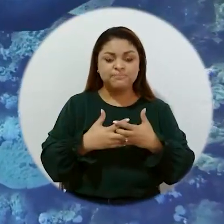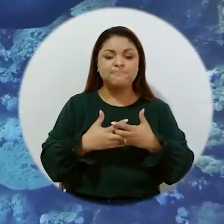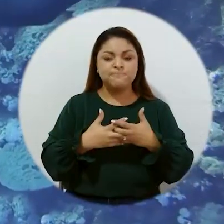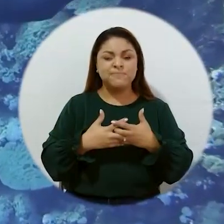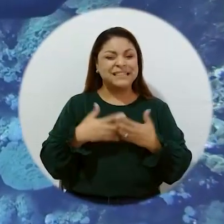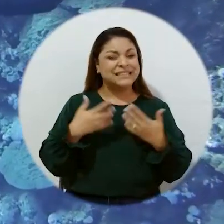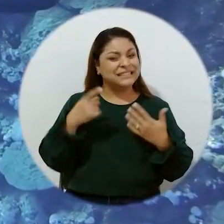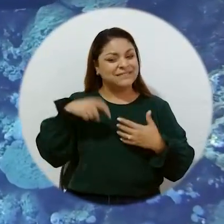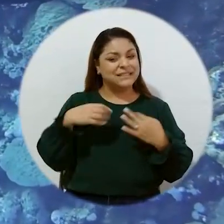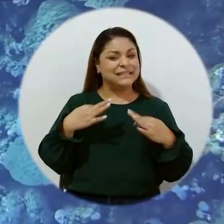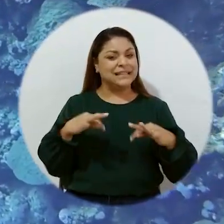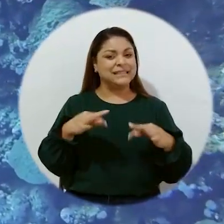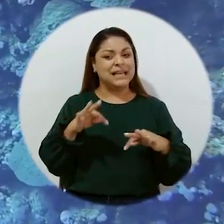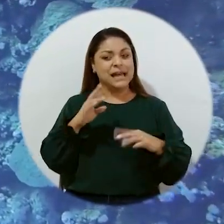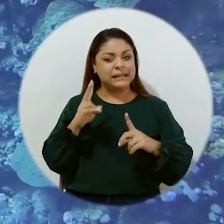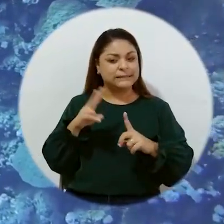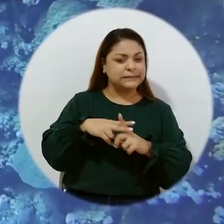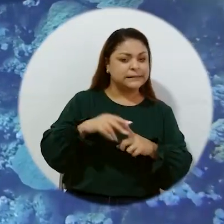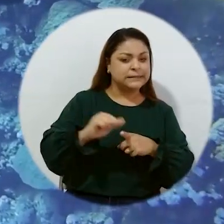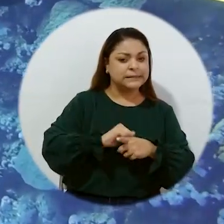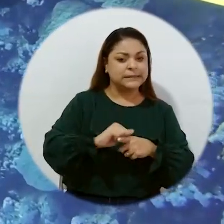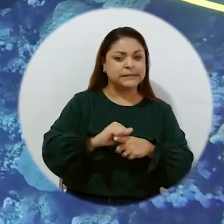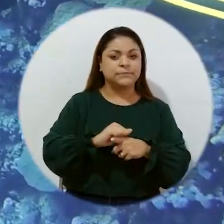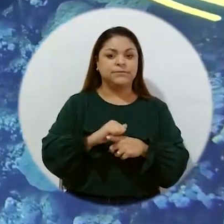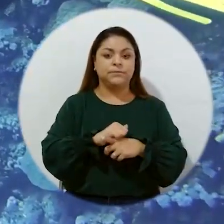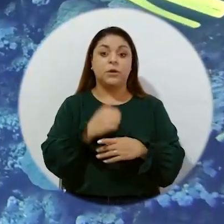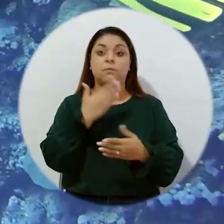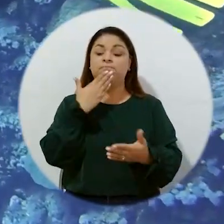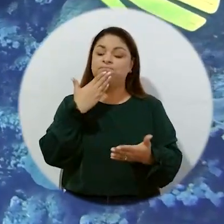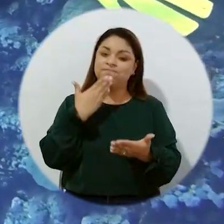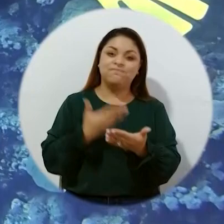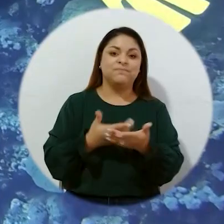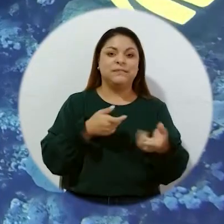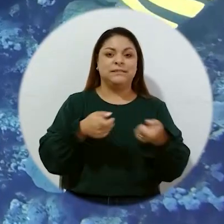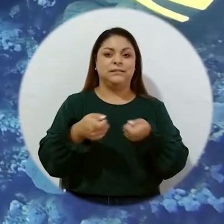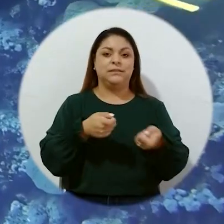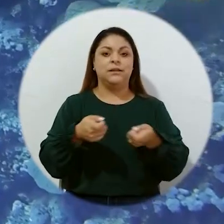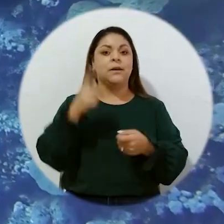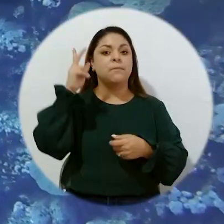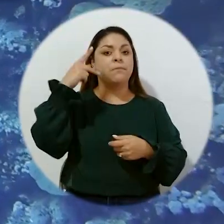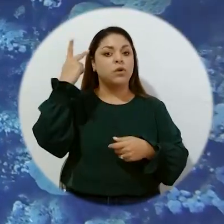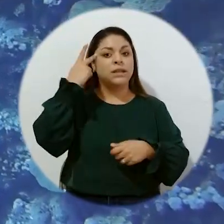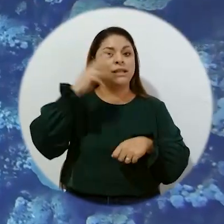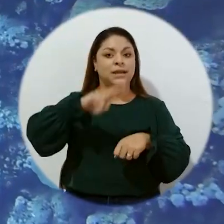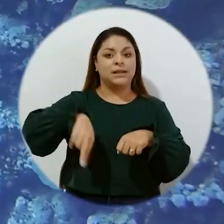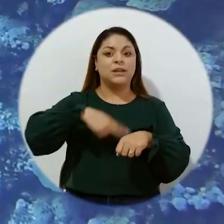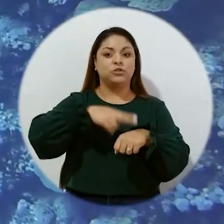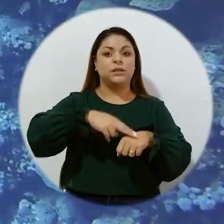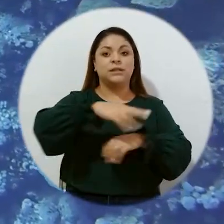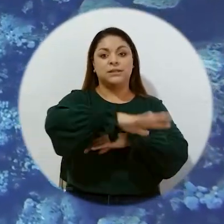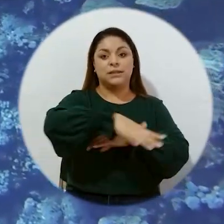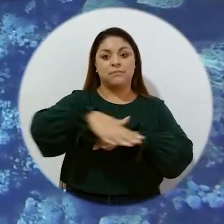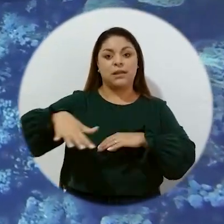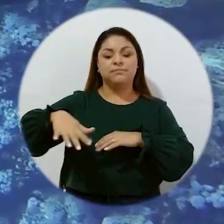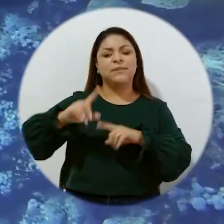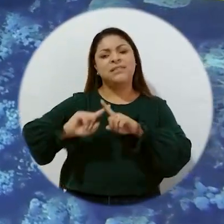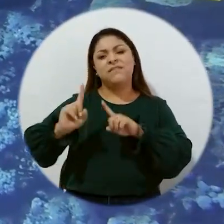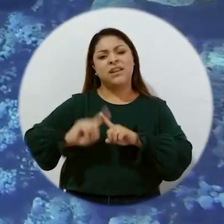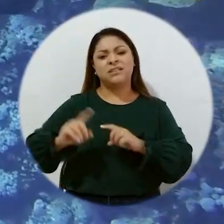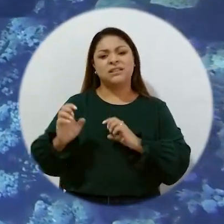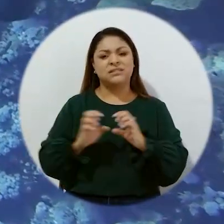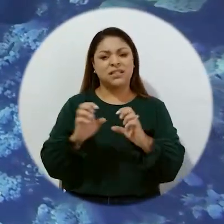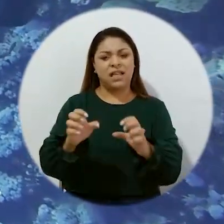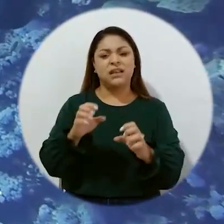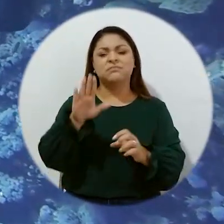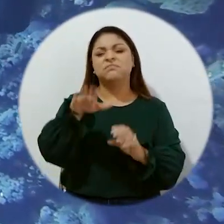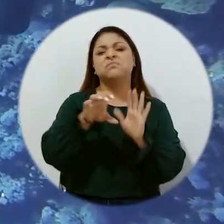de implementar en buena medida esa política nacional del mar y otras estrategias. Está